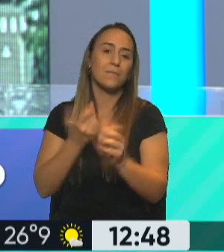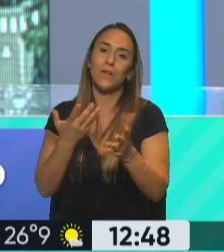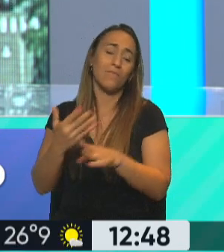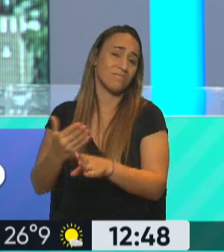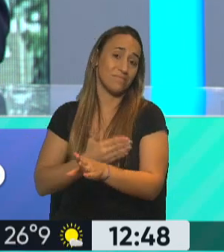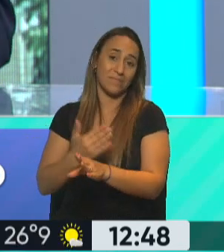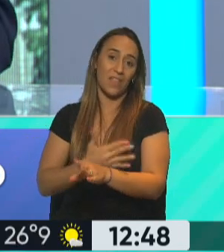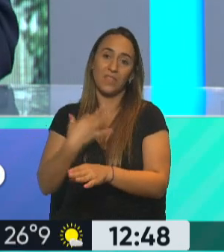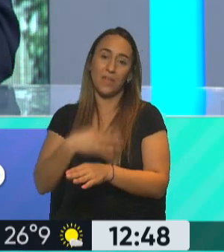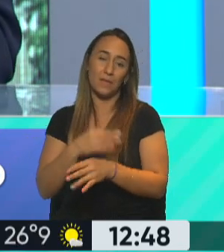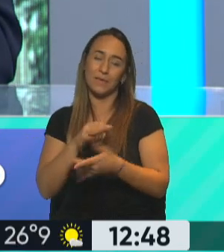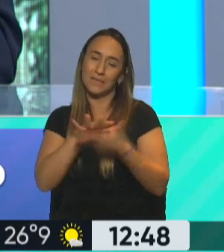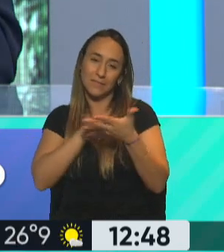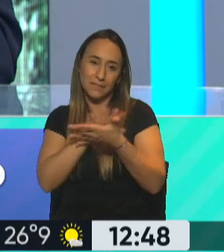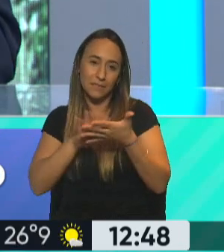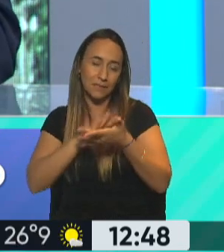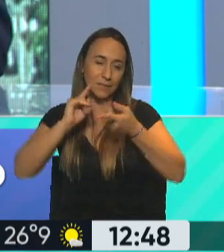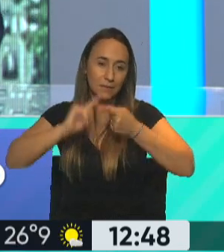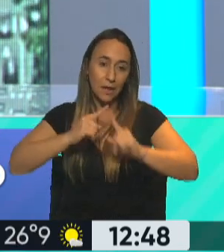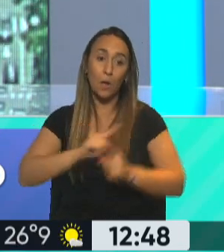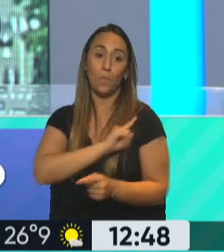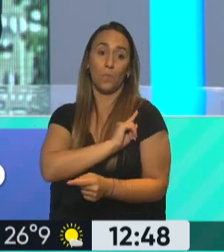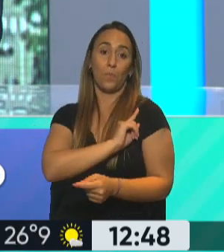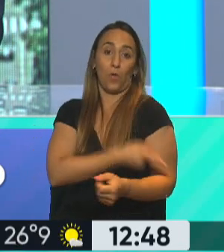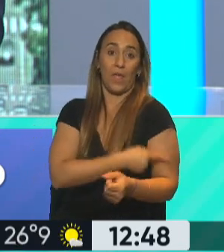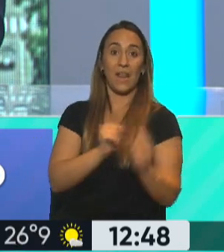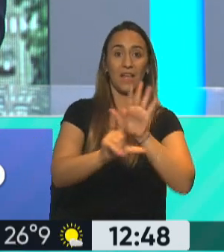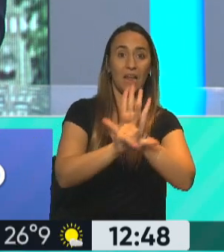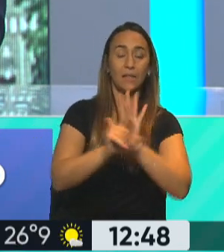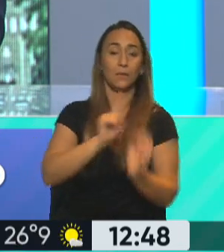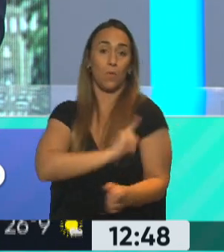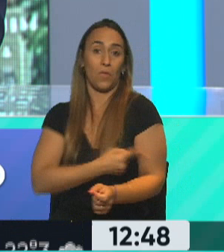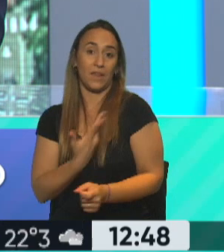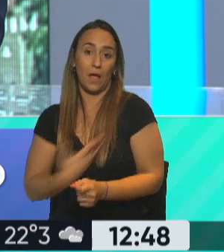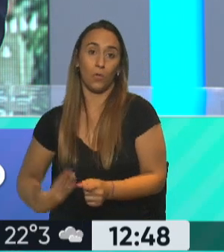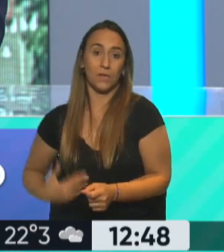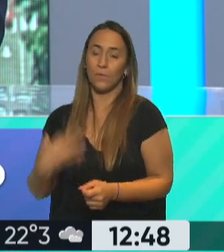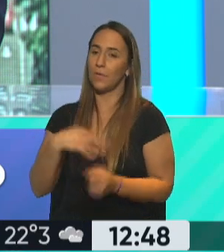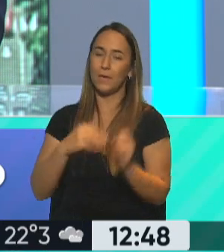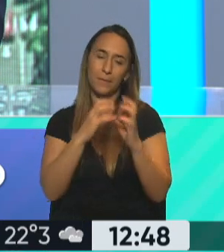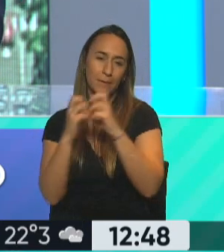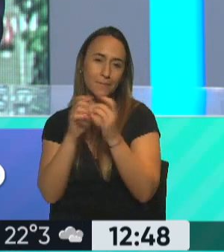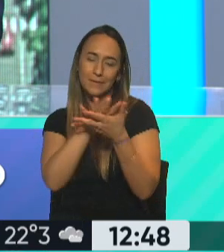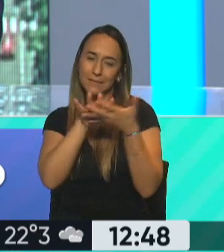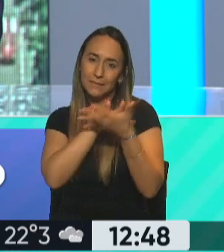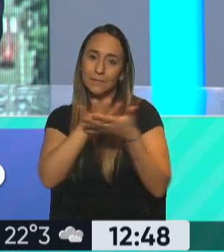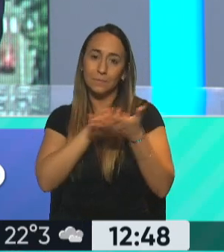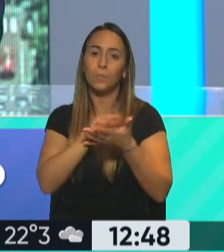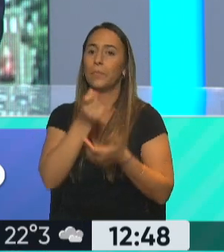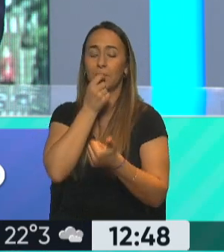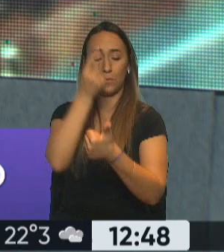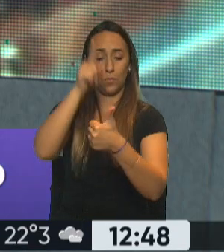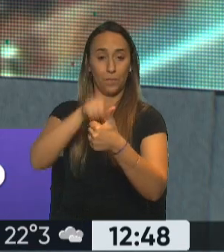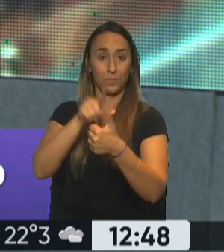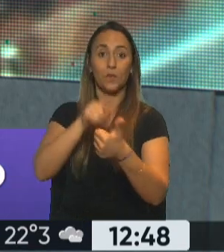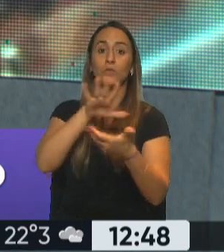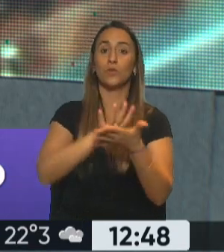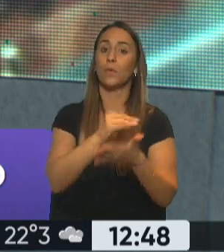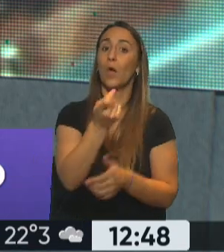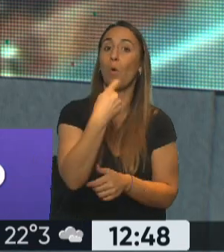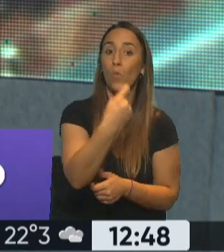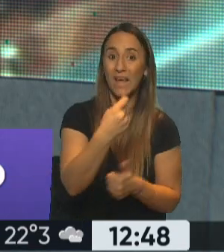entre el legislativo y el Poder Ejecutivo temas como, por ejemplo, lo referido a la movilidad jubilatoria. Es un tema que